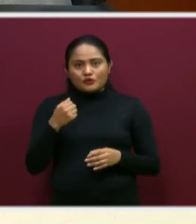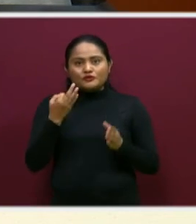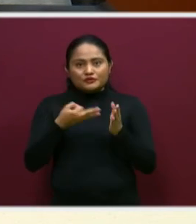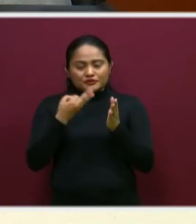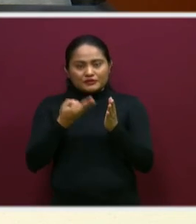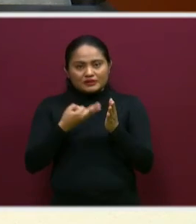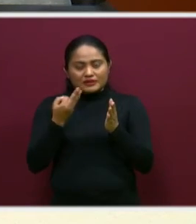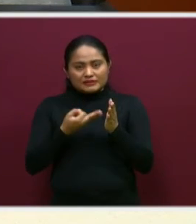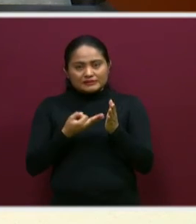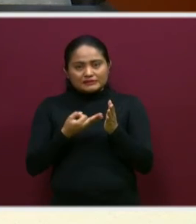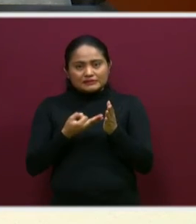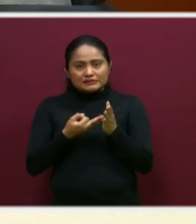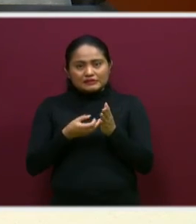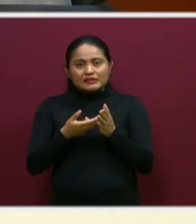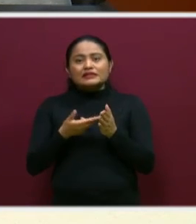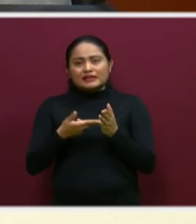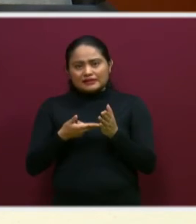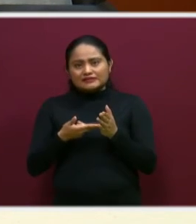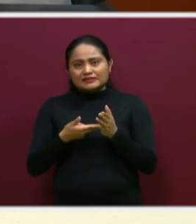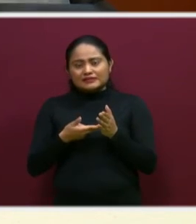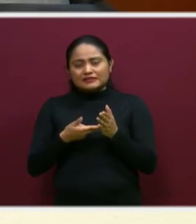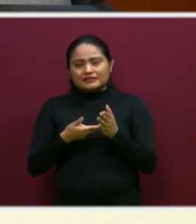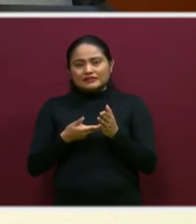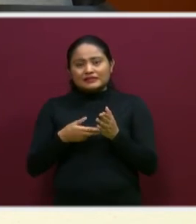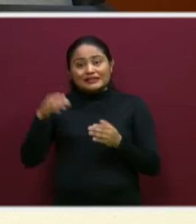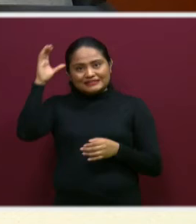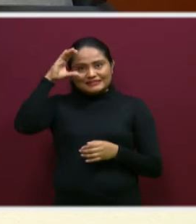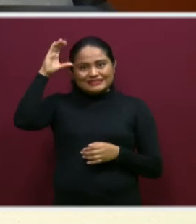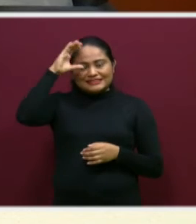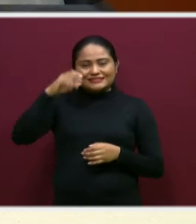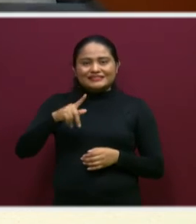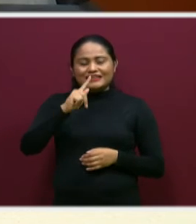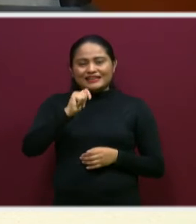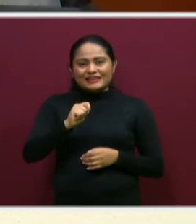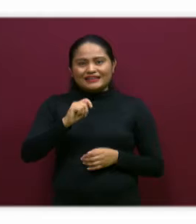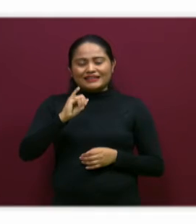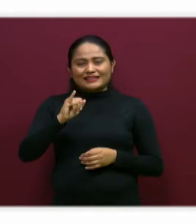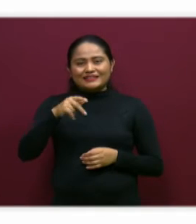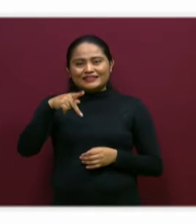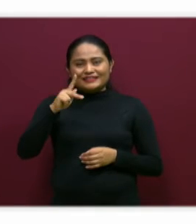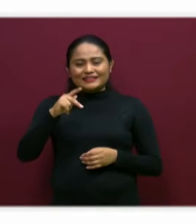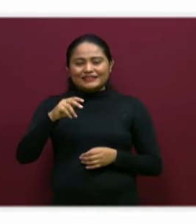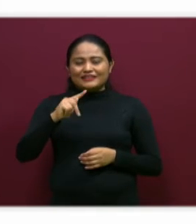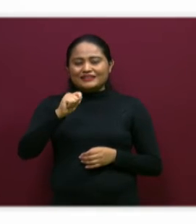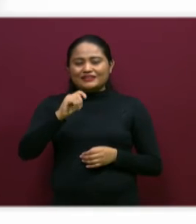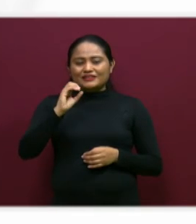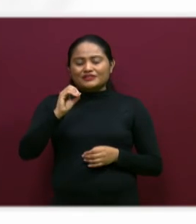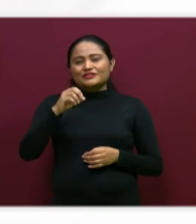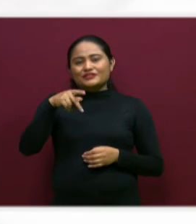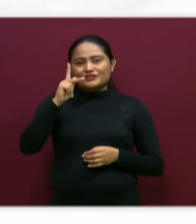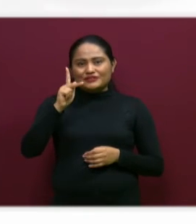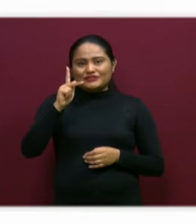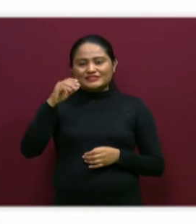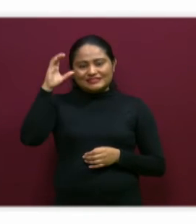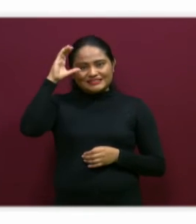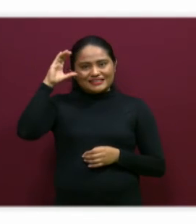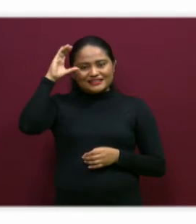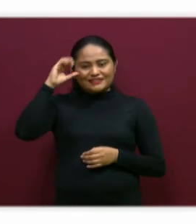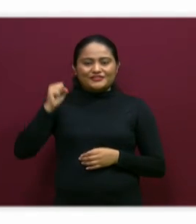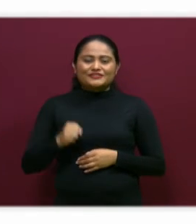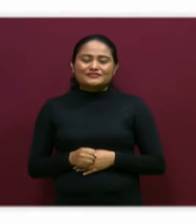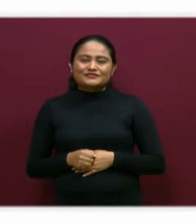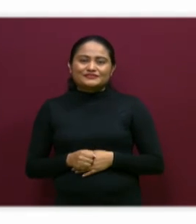ciencia y tic toc científico que bueno que pongan ciencia en el tic tac verdad ahora tan tan seguido por los jóvenes éste